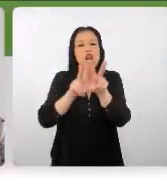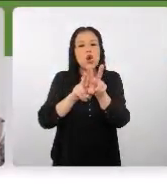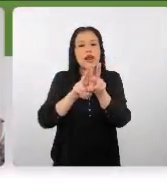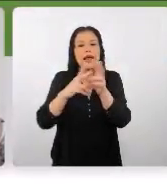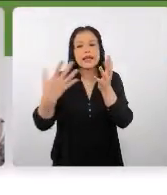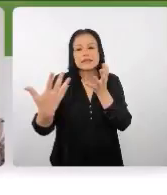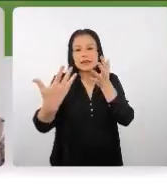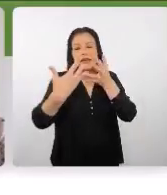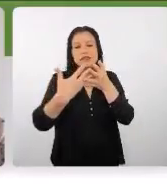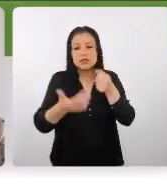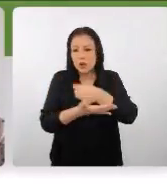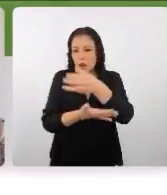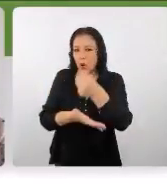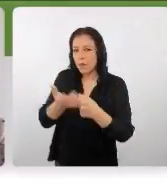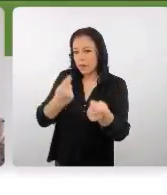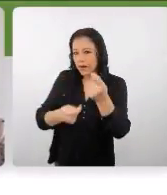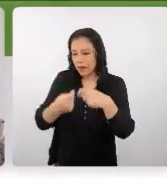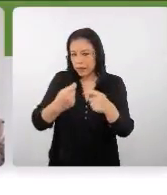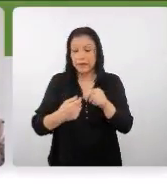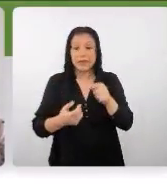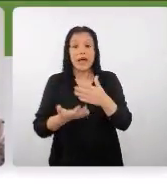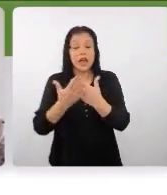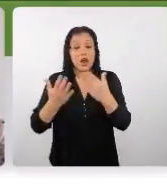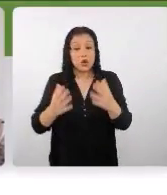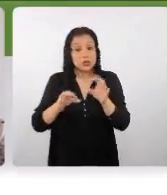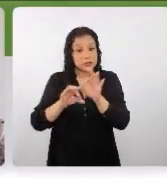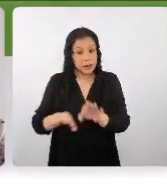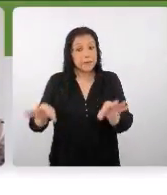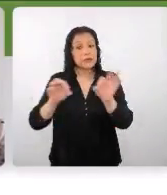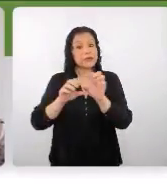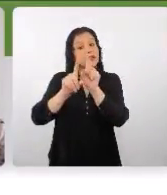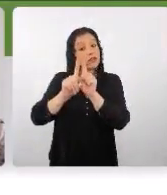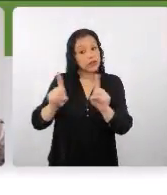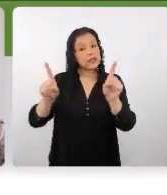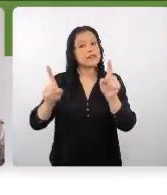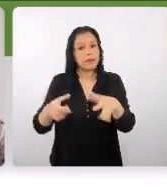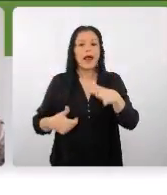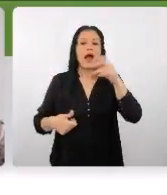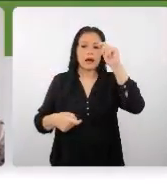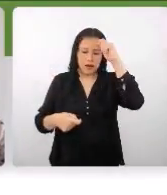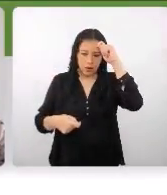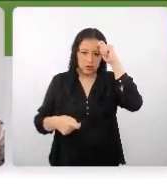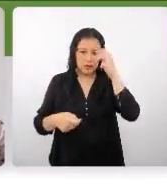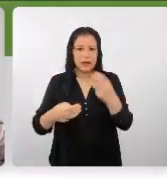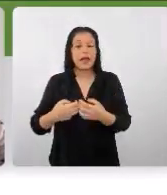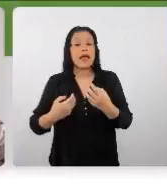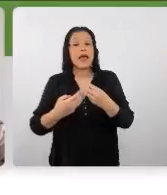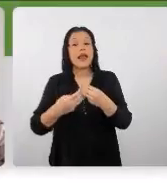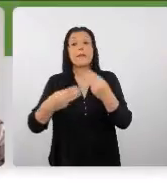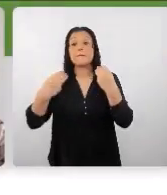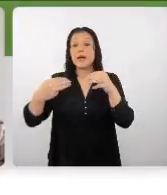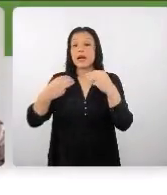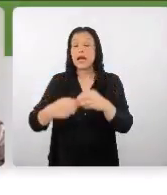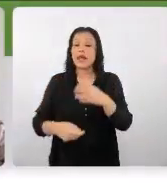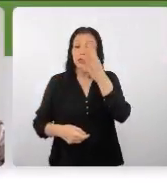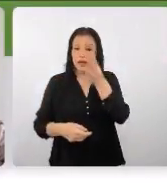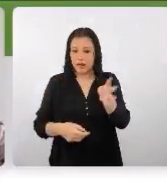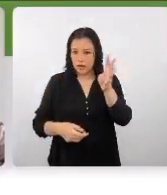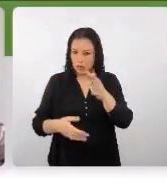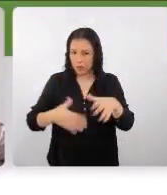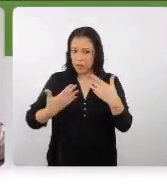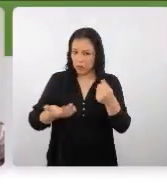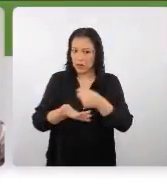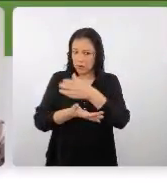relación comercial? Aspectos claves y diferenciadores para tener en cuenta el mercado de Reino Unido para una negociación